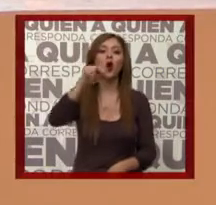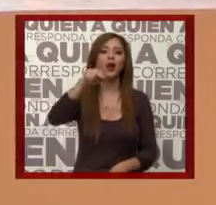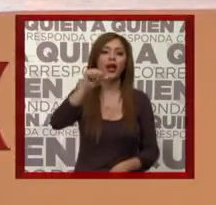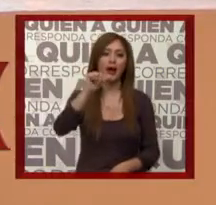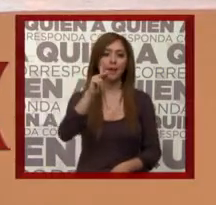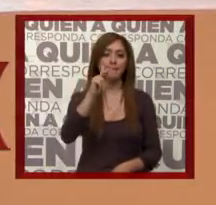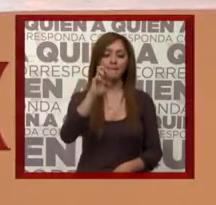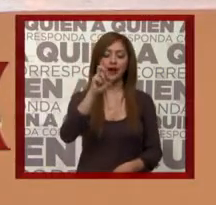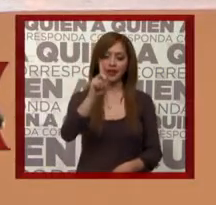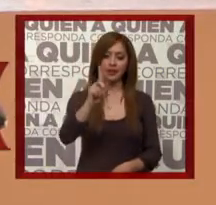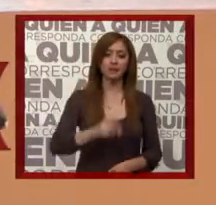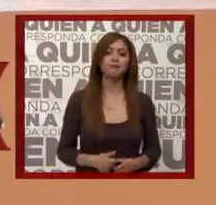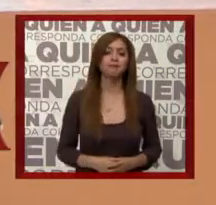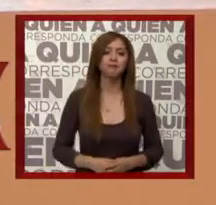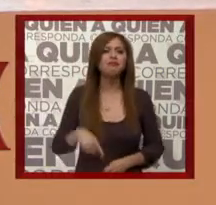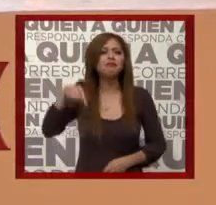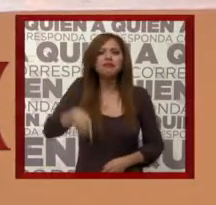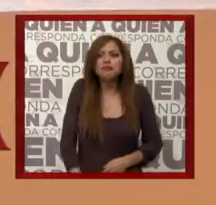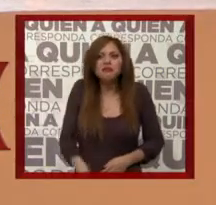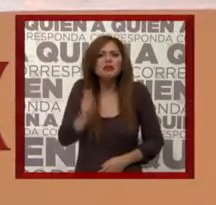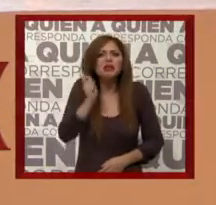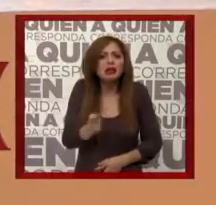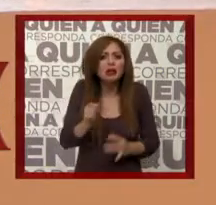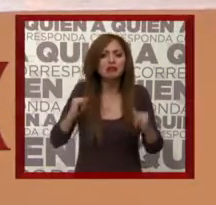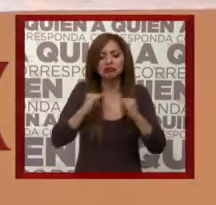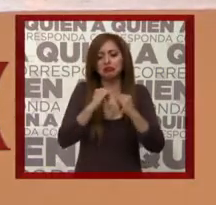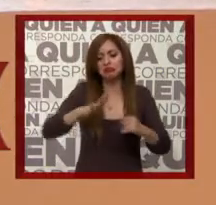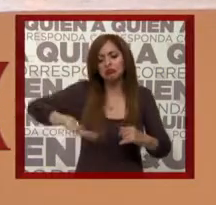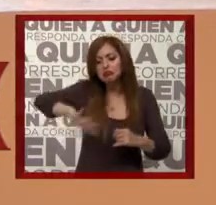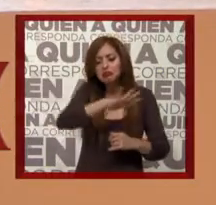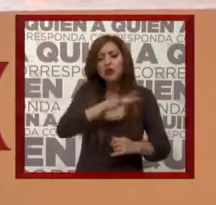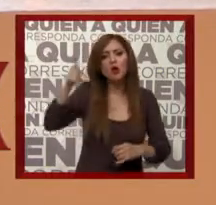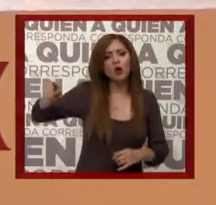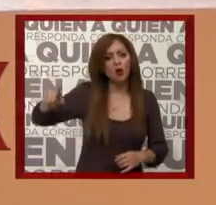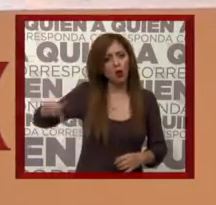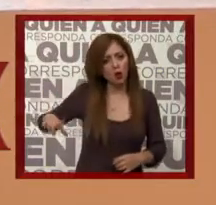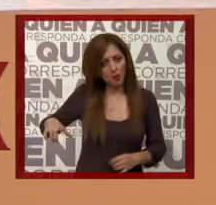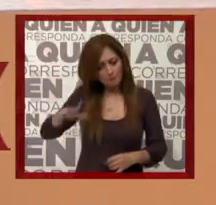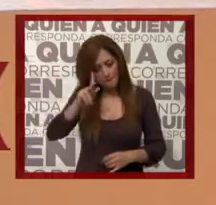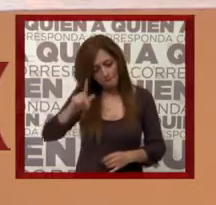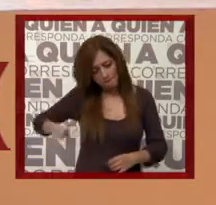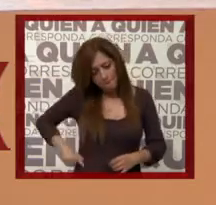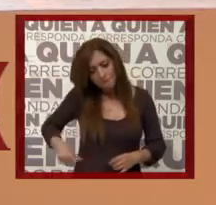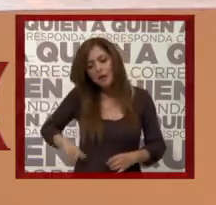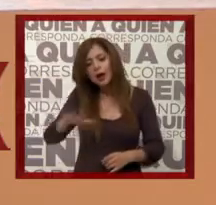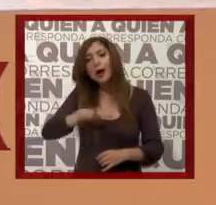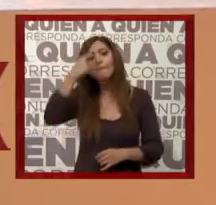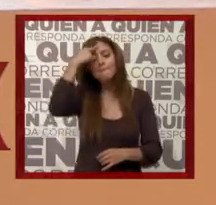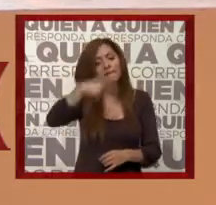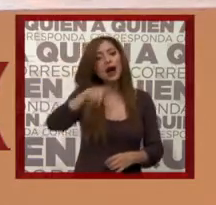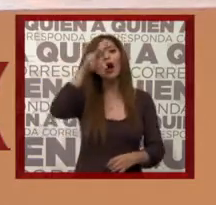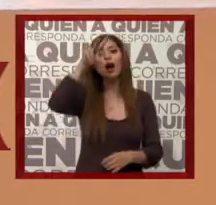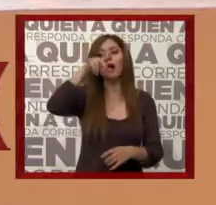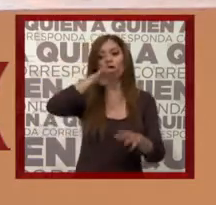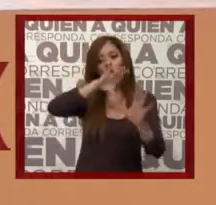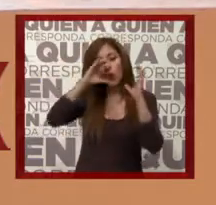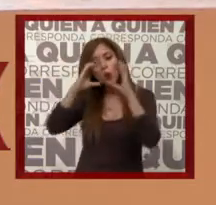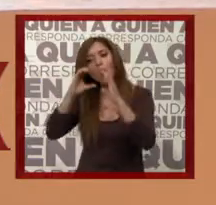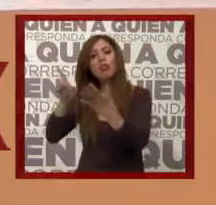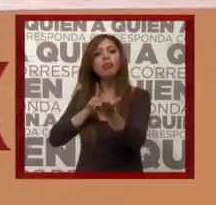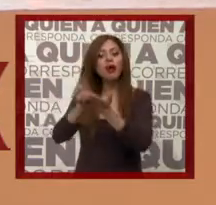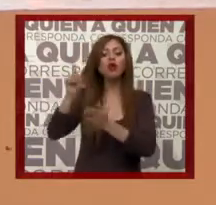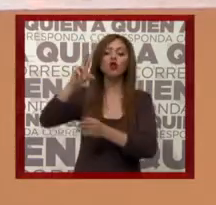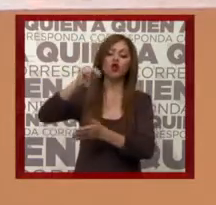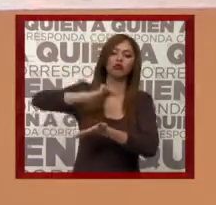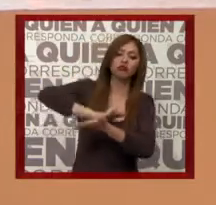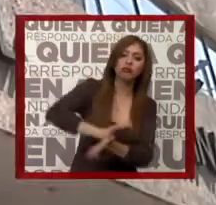pública cuyo propósito principal es defender y promover el derecho a la no discriminación y promover mejores